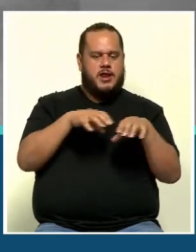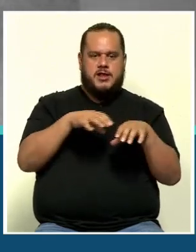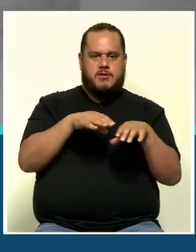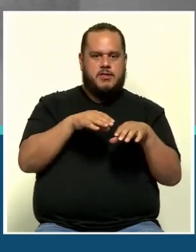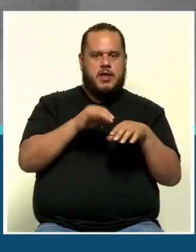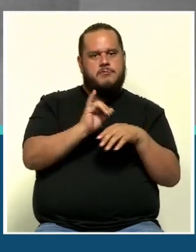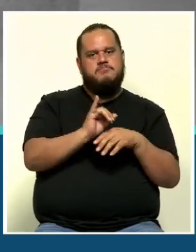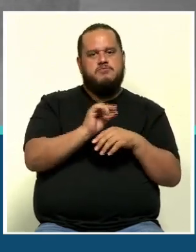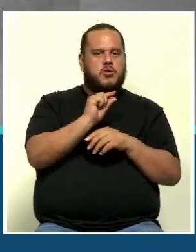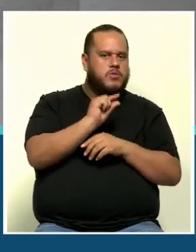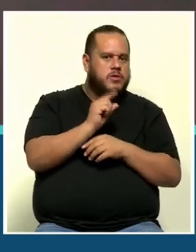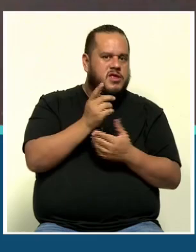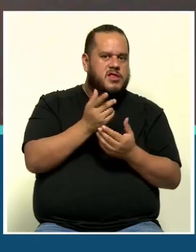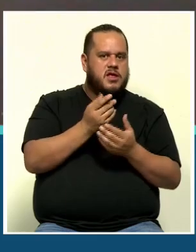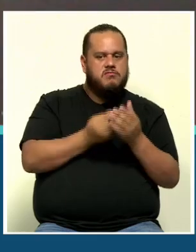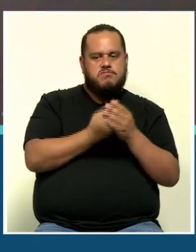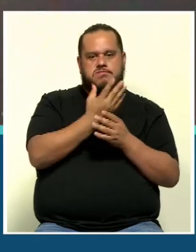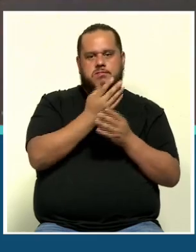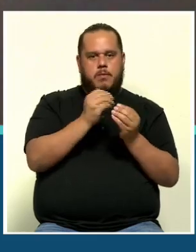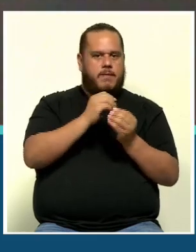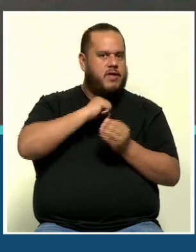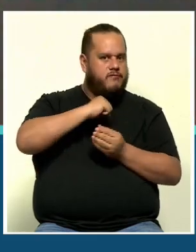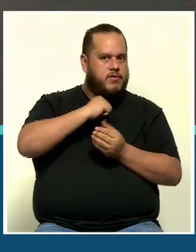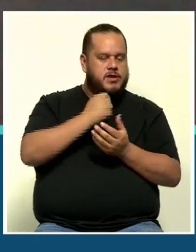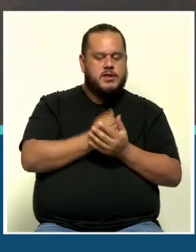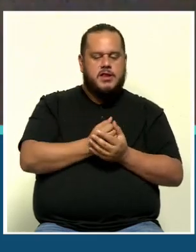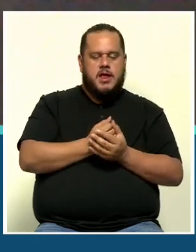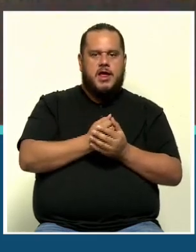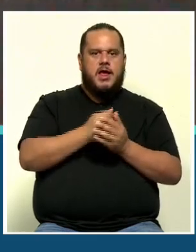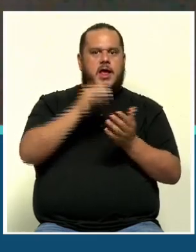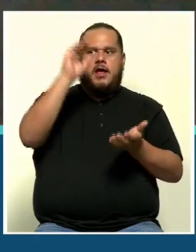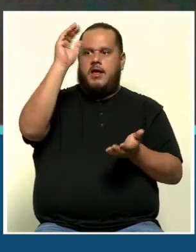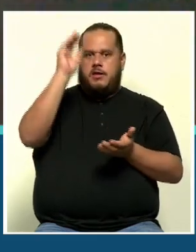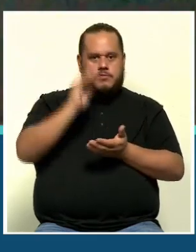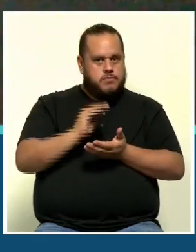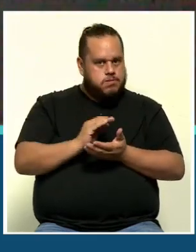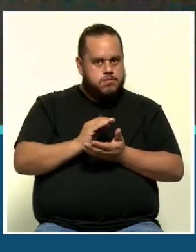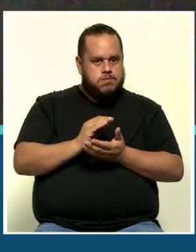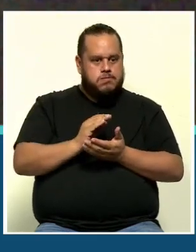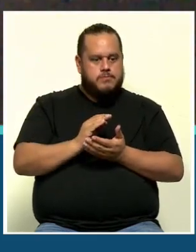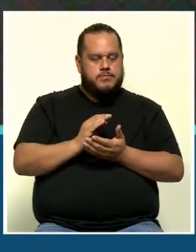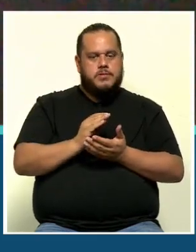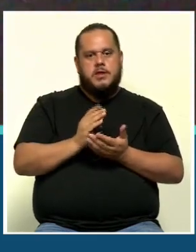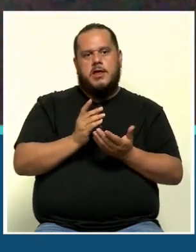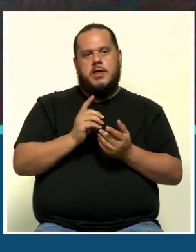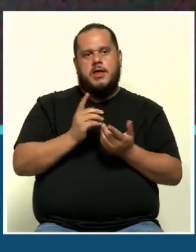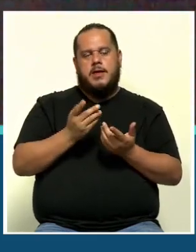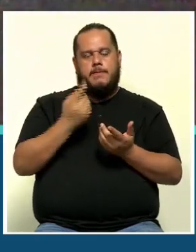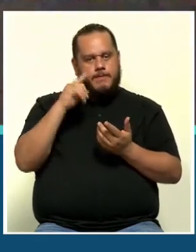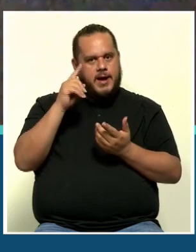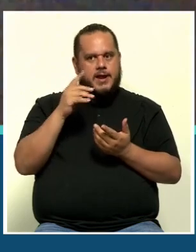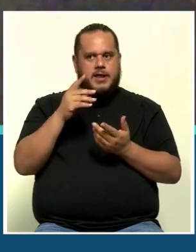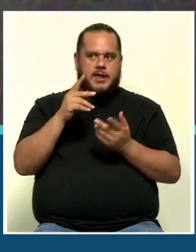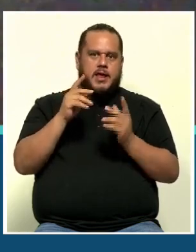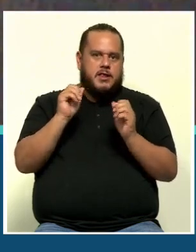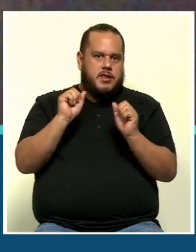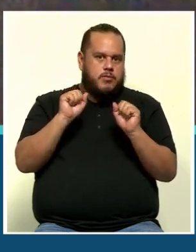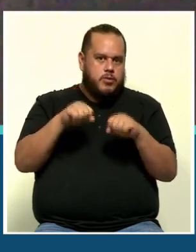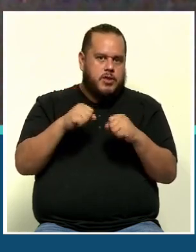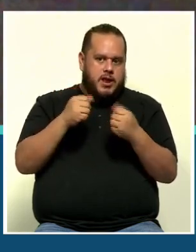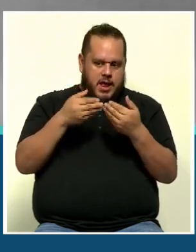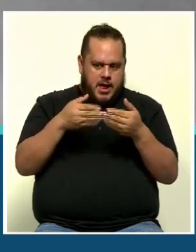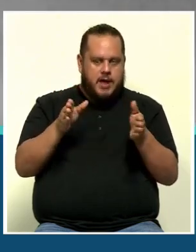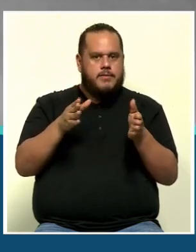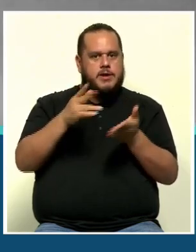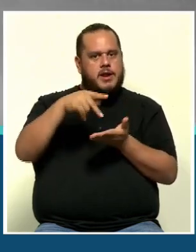así, incluso con erupciones más potentes, disminuyó considerablemente, que dio pie para que afortunadamente se pudiera abrir el